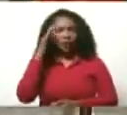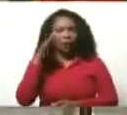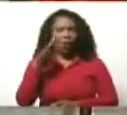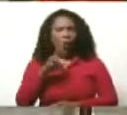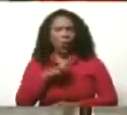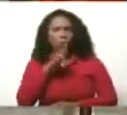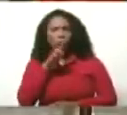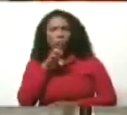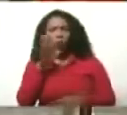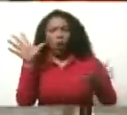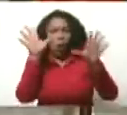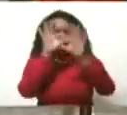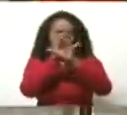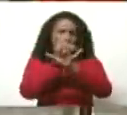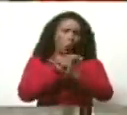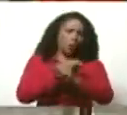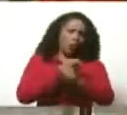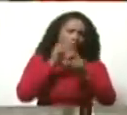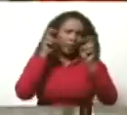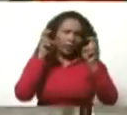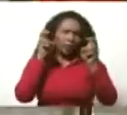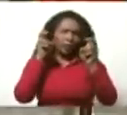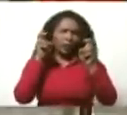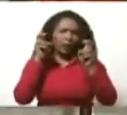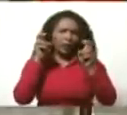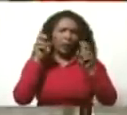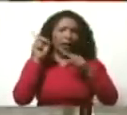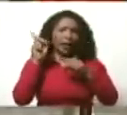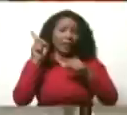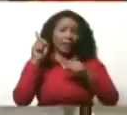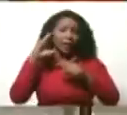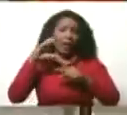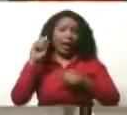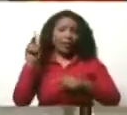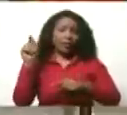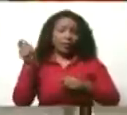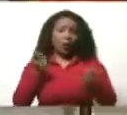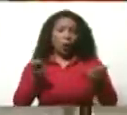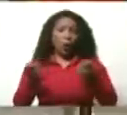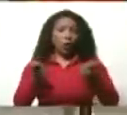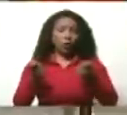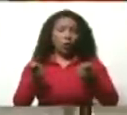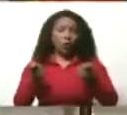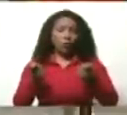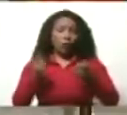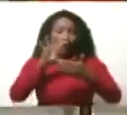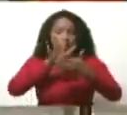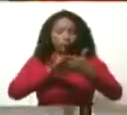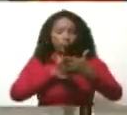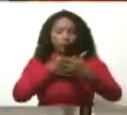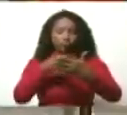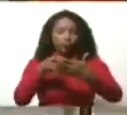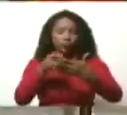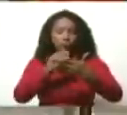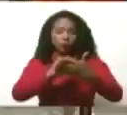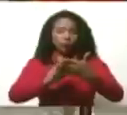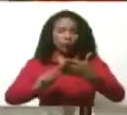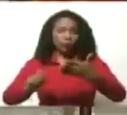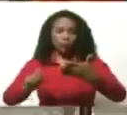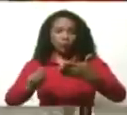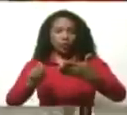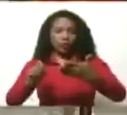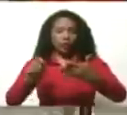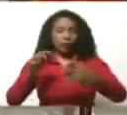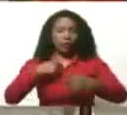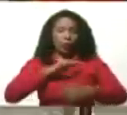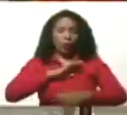caso Factor K, que manipuló 2 componentes que se utilizan para el cálculo del precio de los crudos